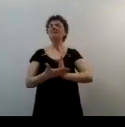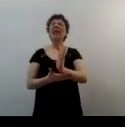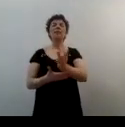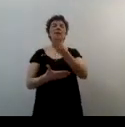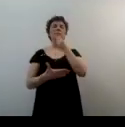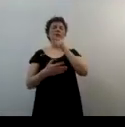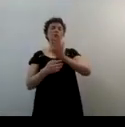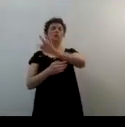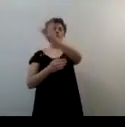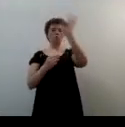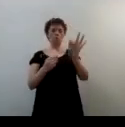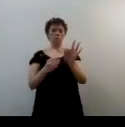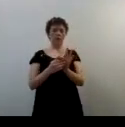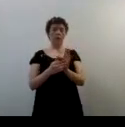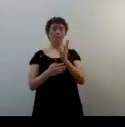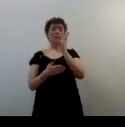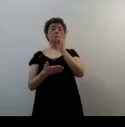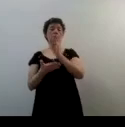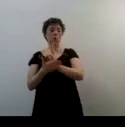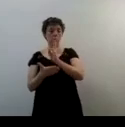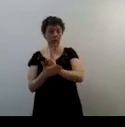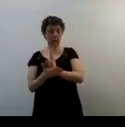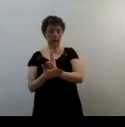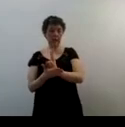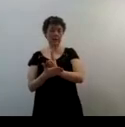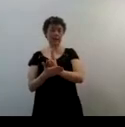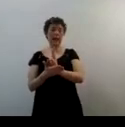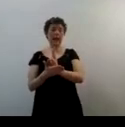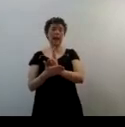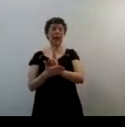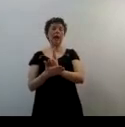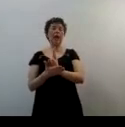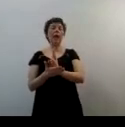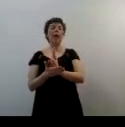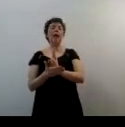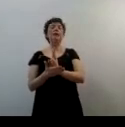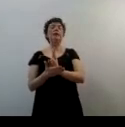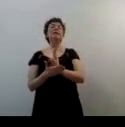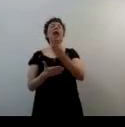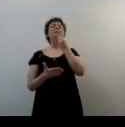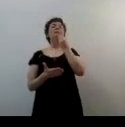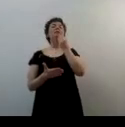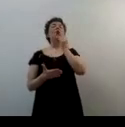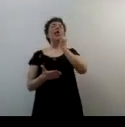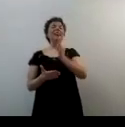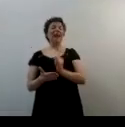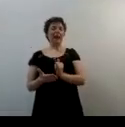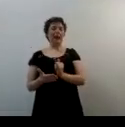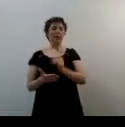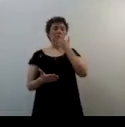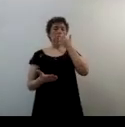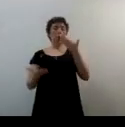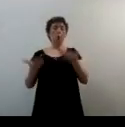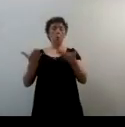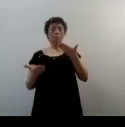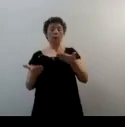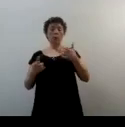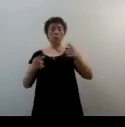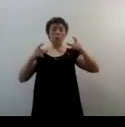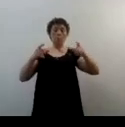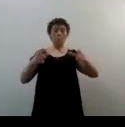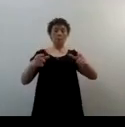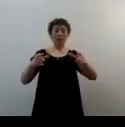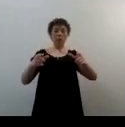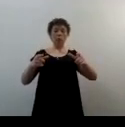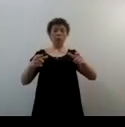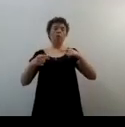Y proteína, y se insiste mucho en el consumo de alimentos integrales. Pero claro, si yo lo comparo con un plato real, o sea, el plato que me pongo delante para comer todos